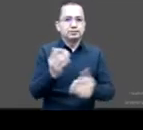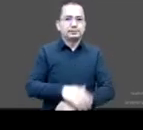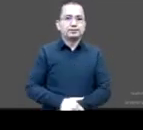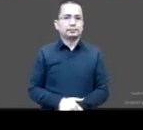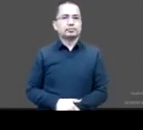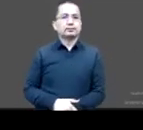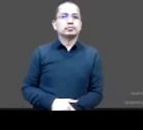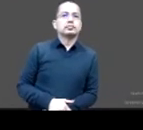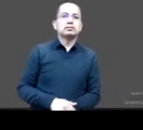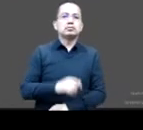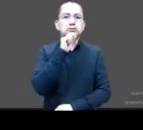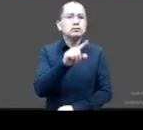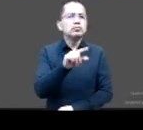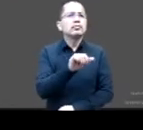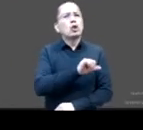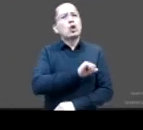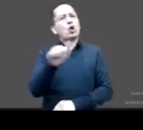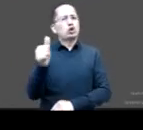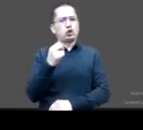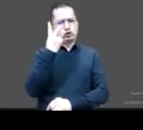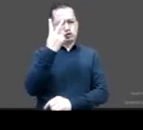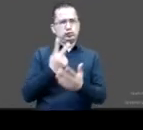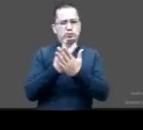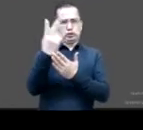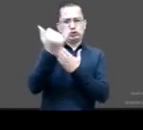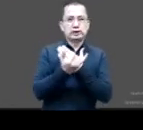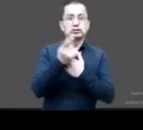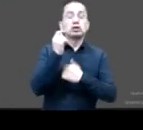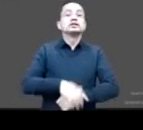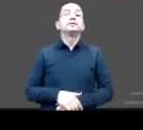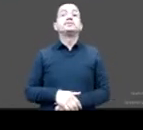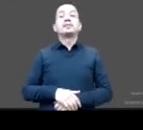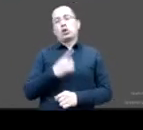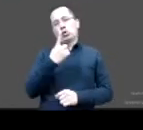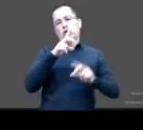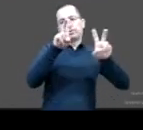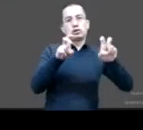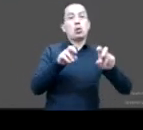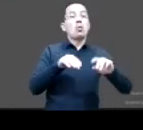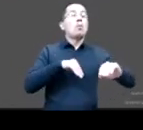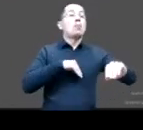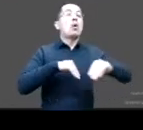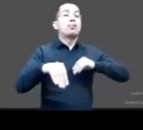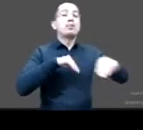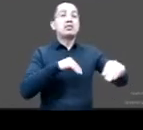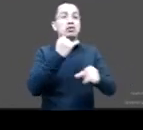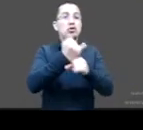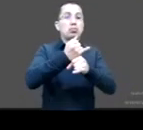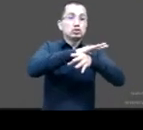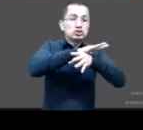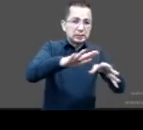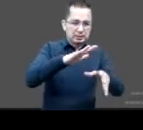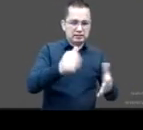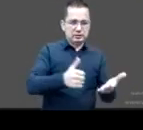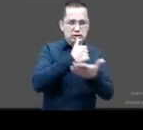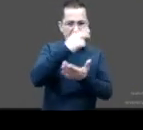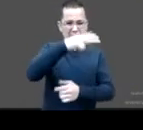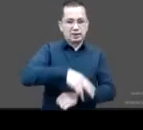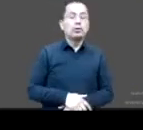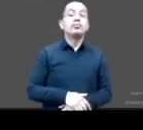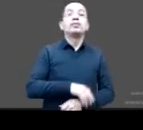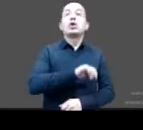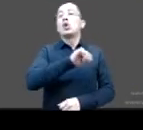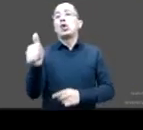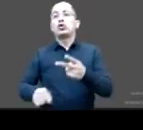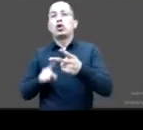proyectos que se llama Movimiento Imposible Ciudad de México y de las cenizas despertará el fuego que son también